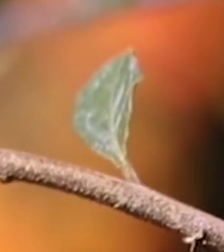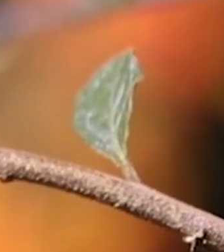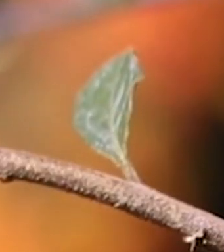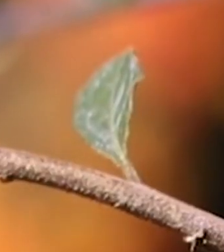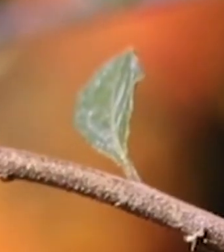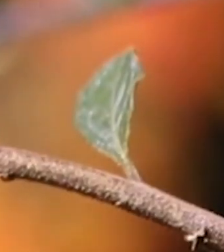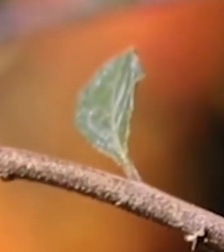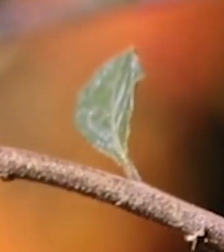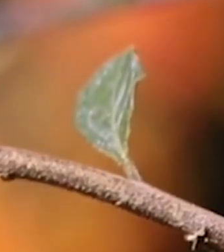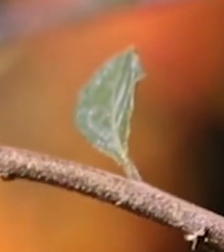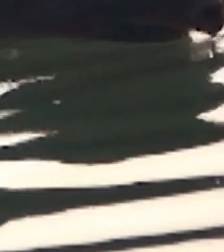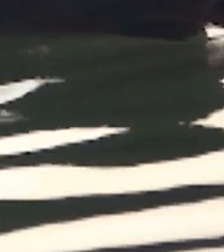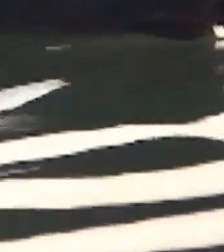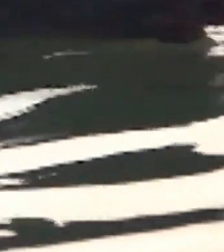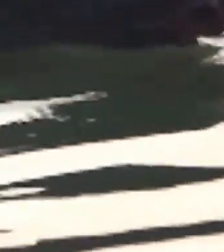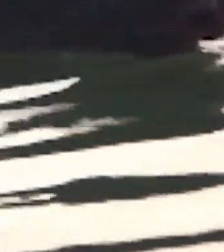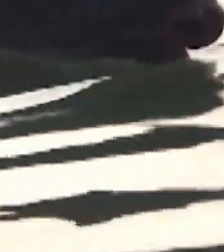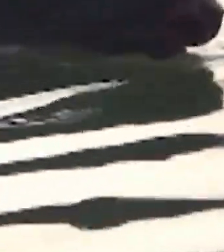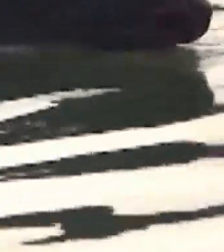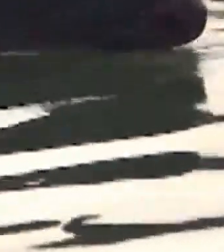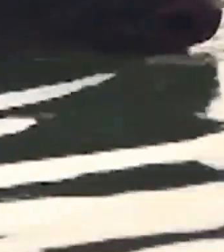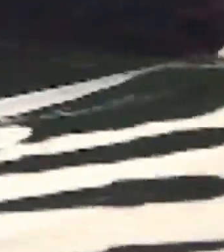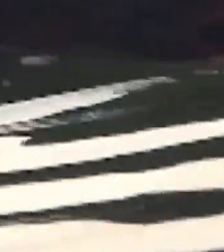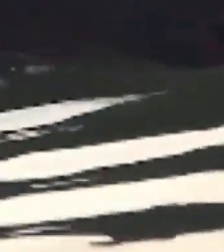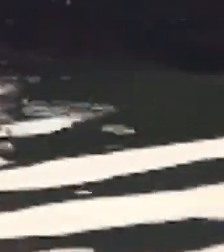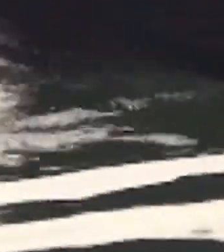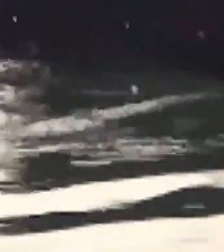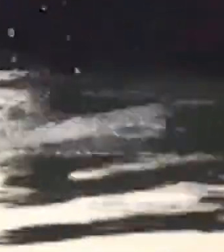o los que se encuentren más abajo.